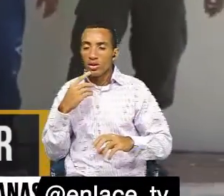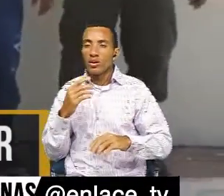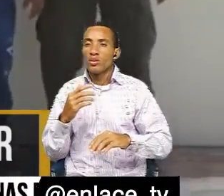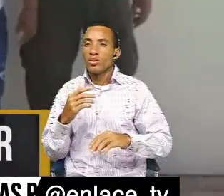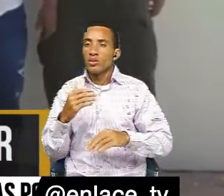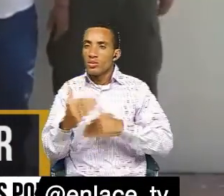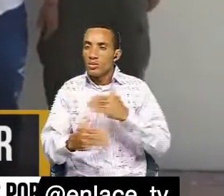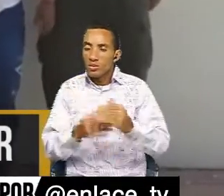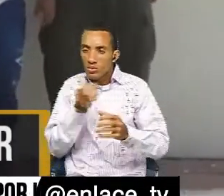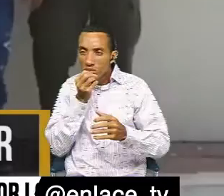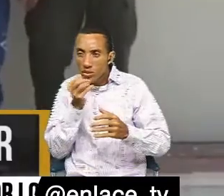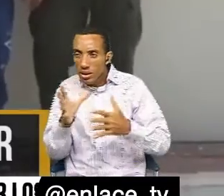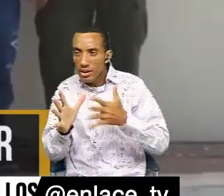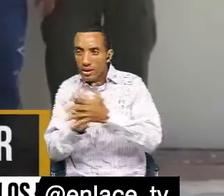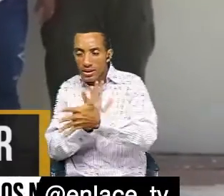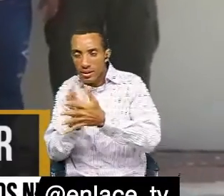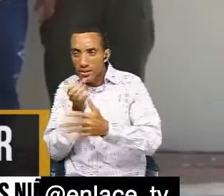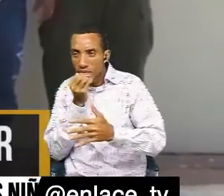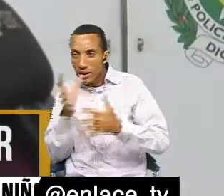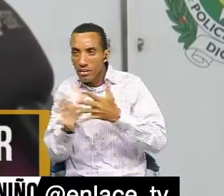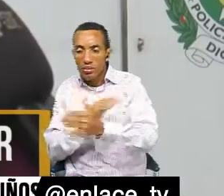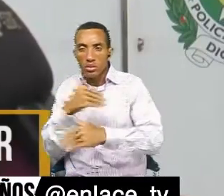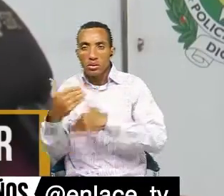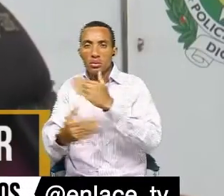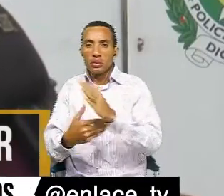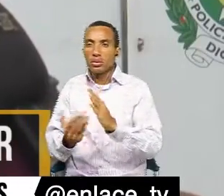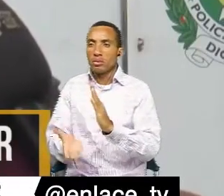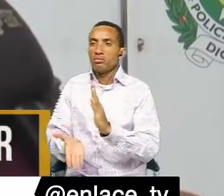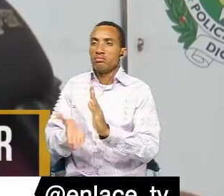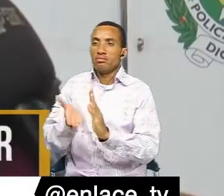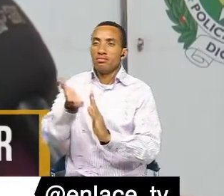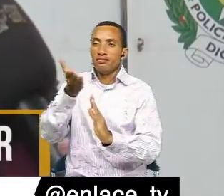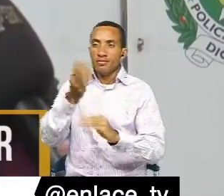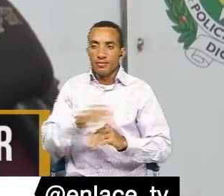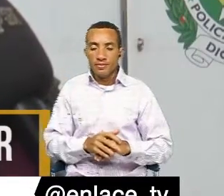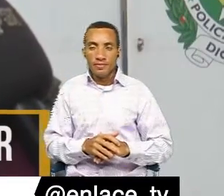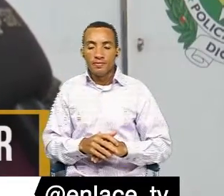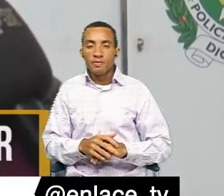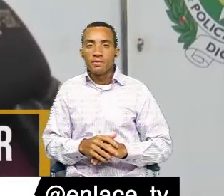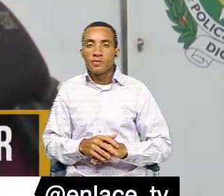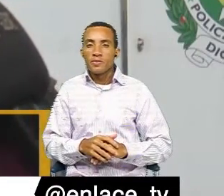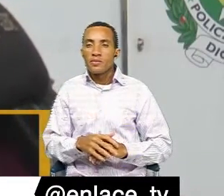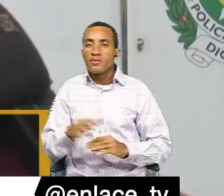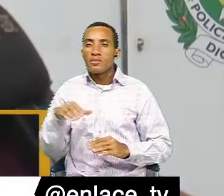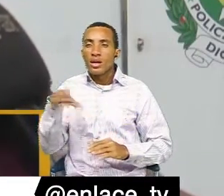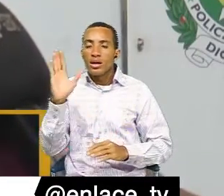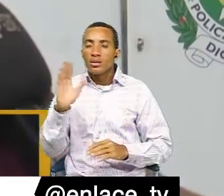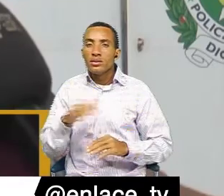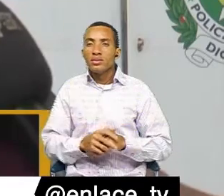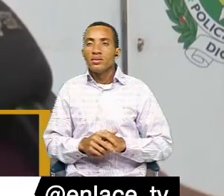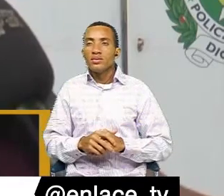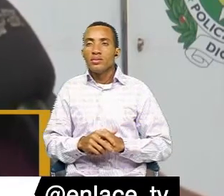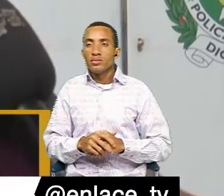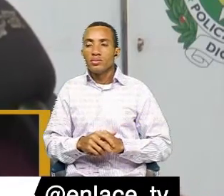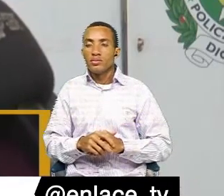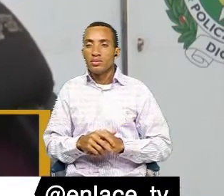acuerdo a las denuncias suministradas, va en aumento. Fundamentalmente los casos son de este talante, ¿no?